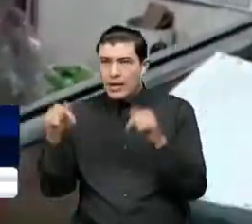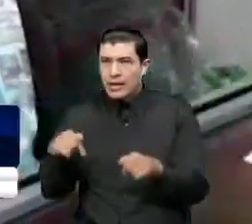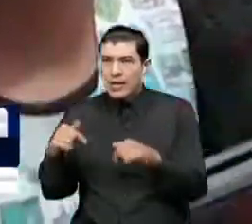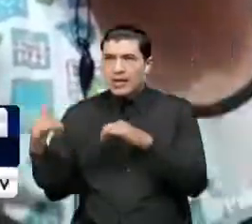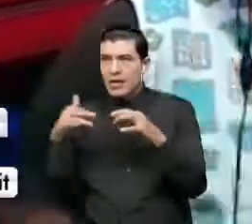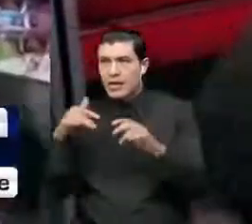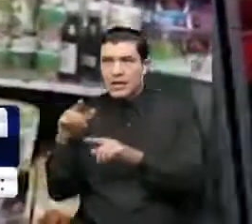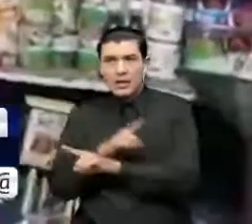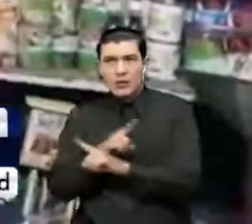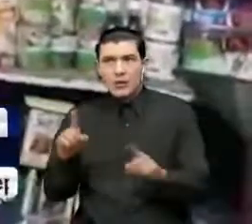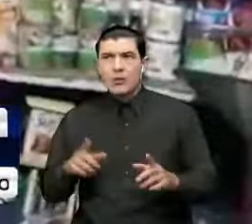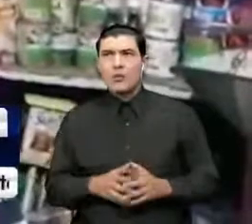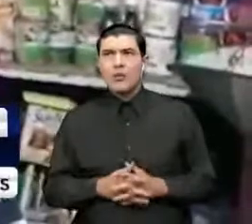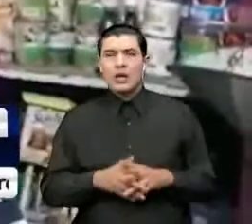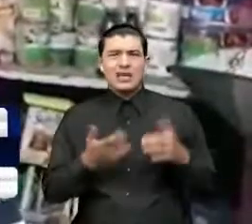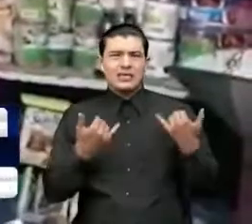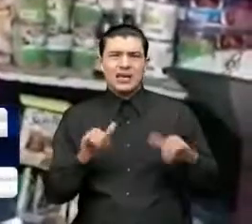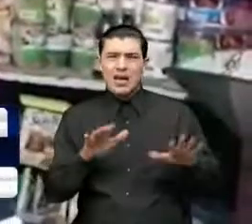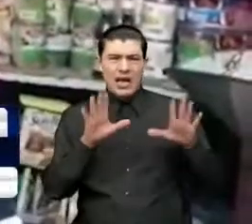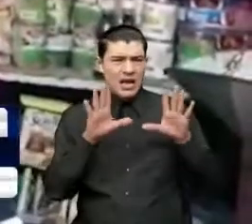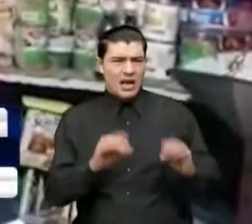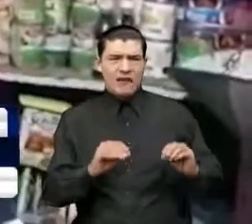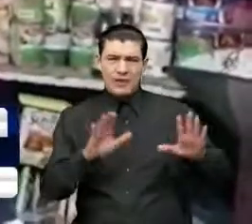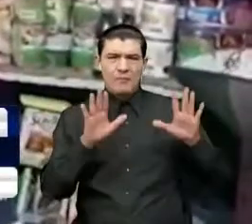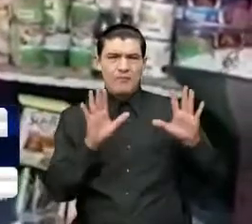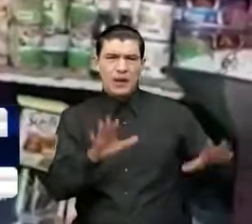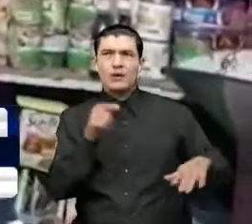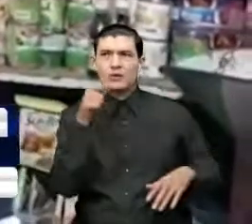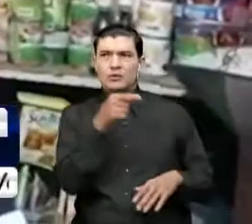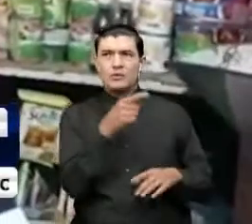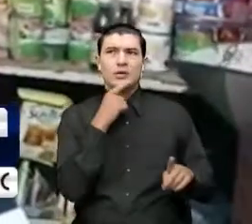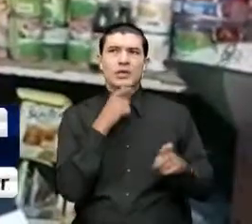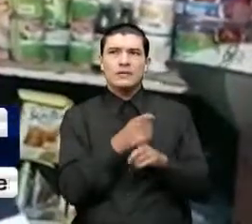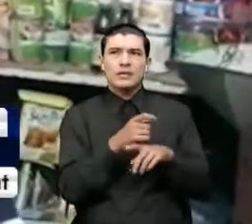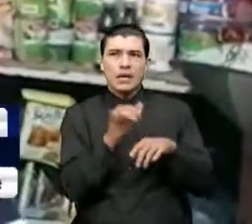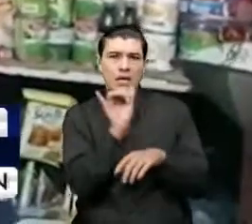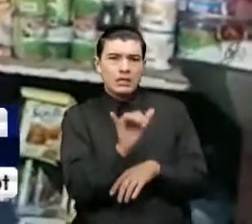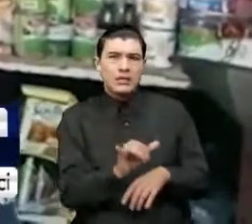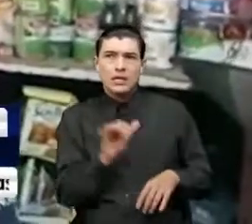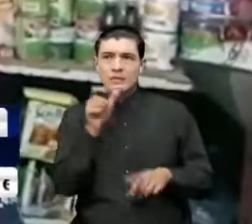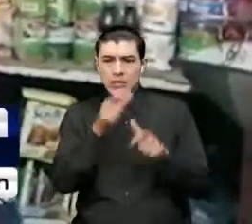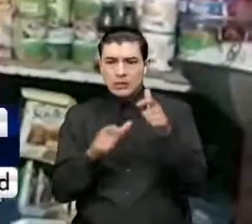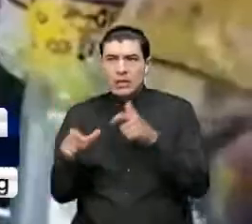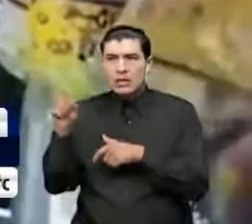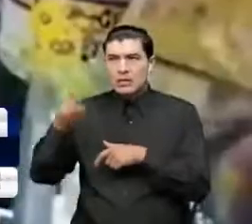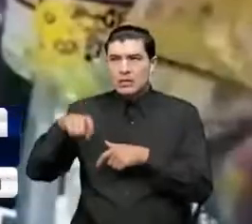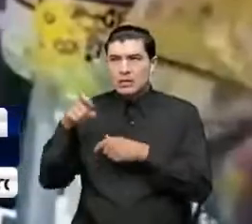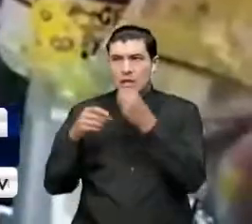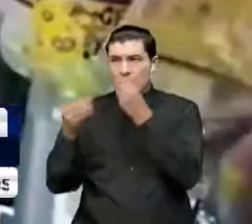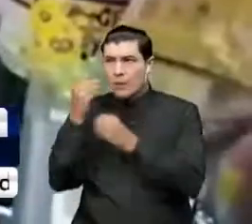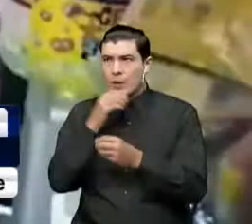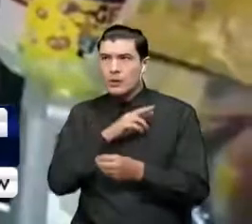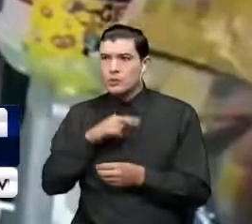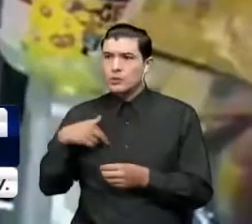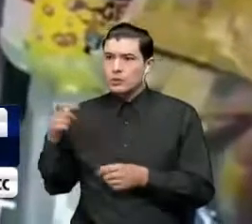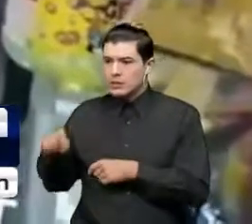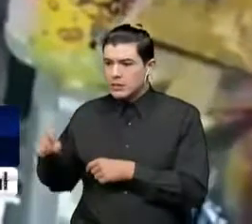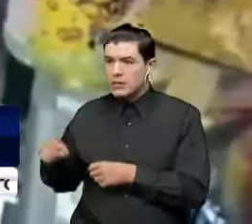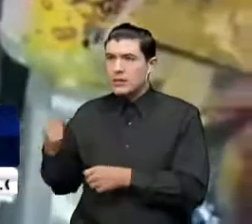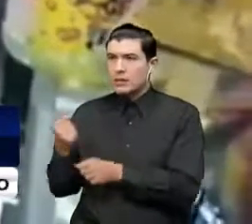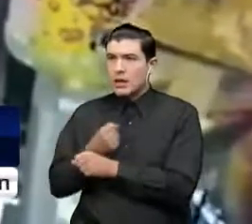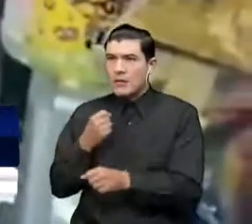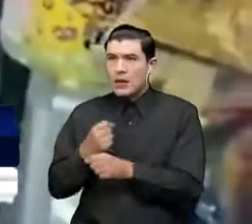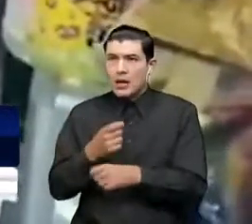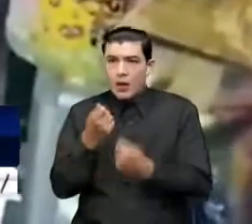conflicto parece que estoy muy difícil así porque la gente tiene que comer utilizamos trabajar con el